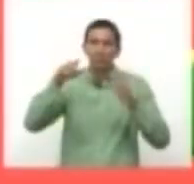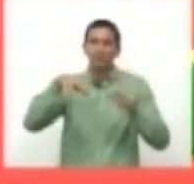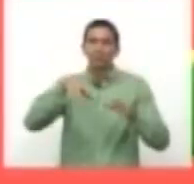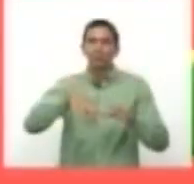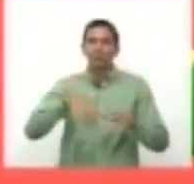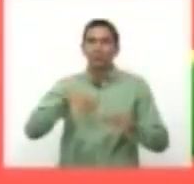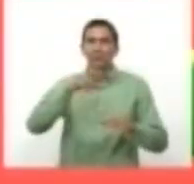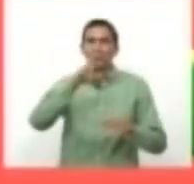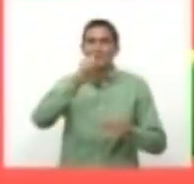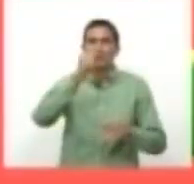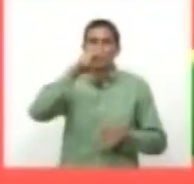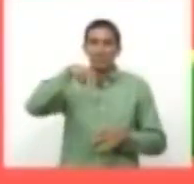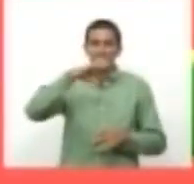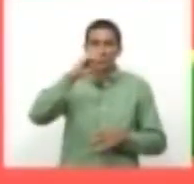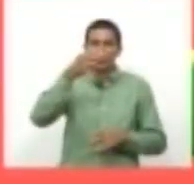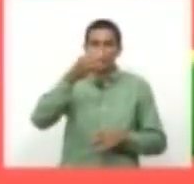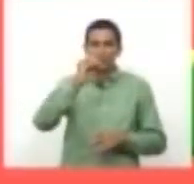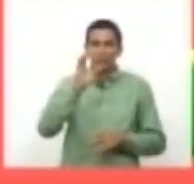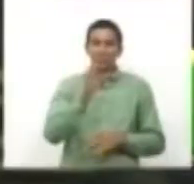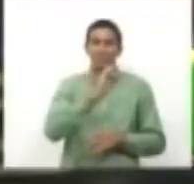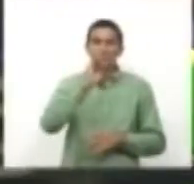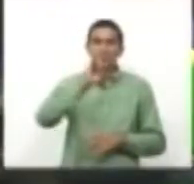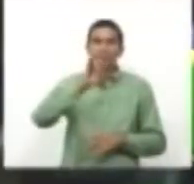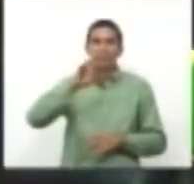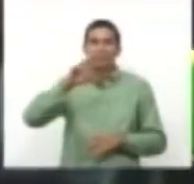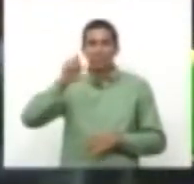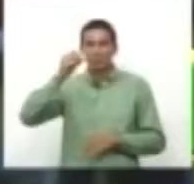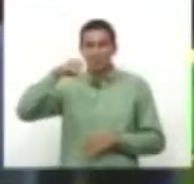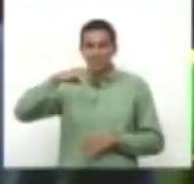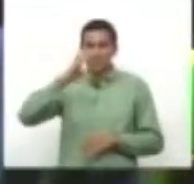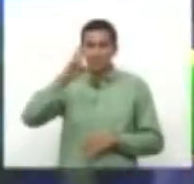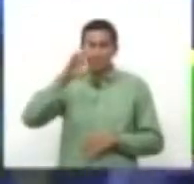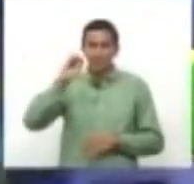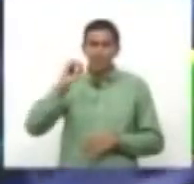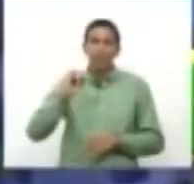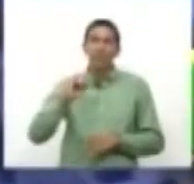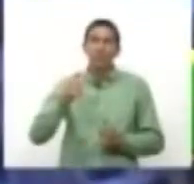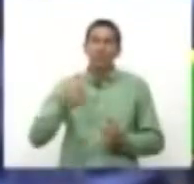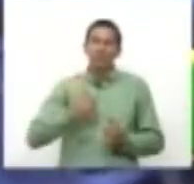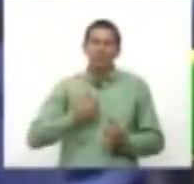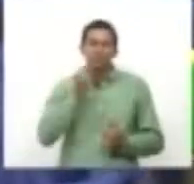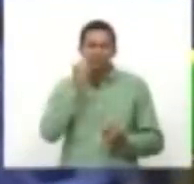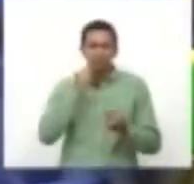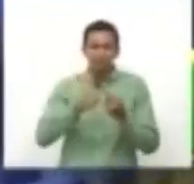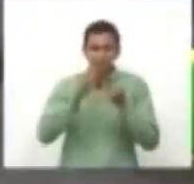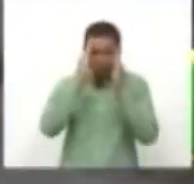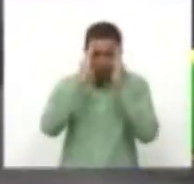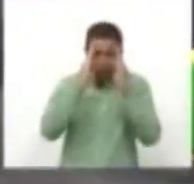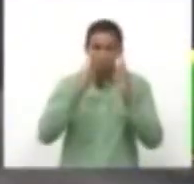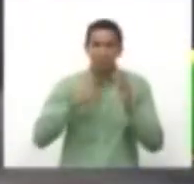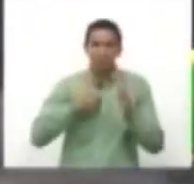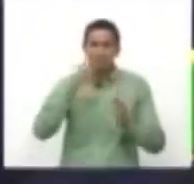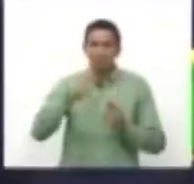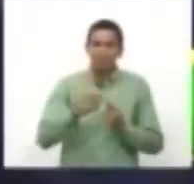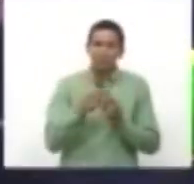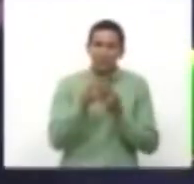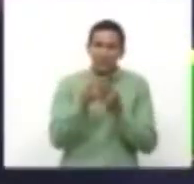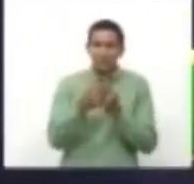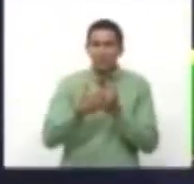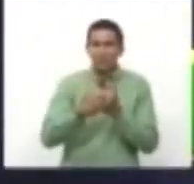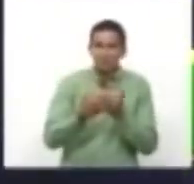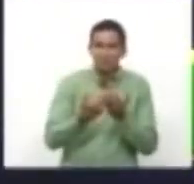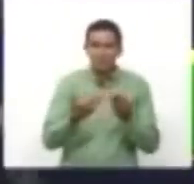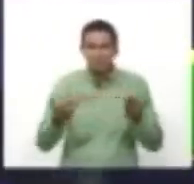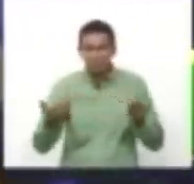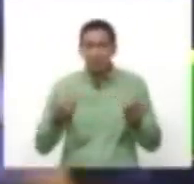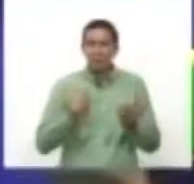Amor y la Amistad es un día en el que podemos expresar el cariño que sentimos por nuestra pareja, en especial para un amigo darle las gracias por su entrega